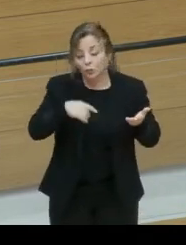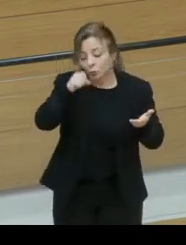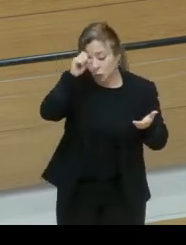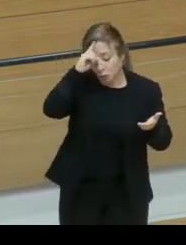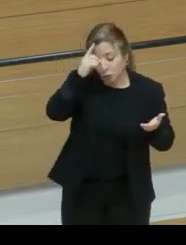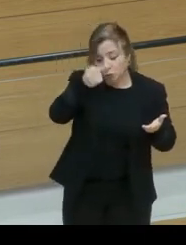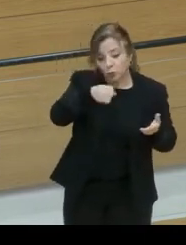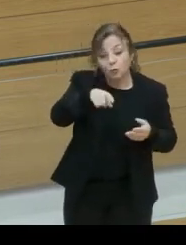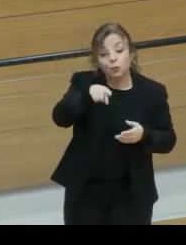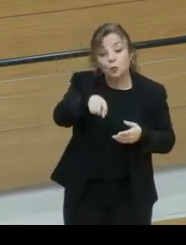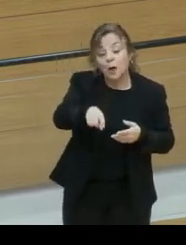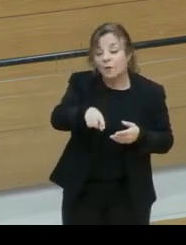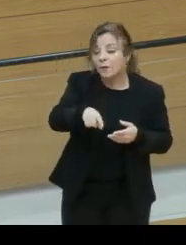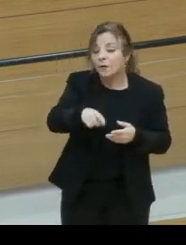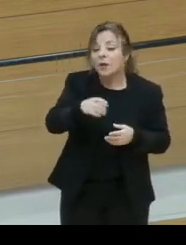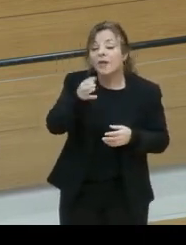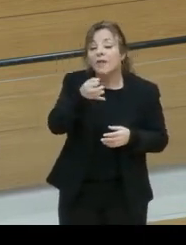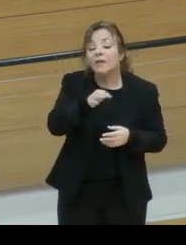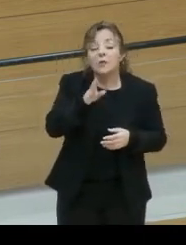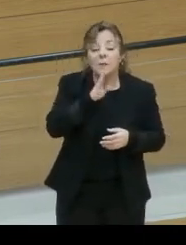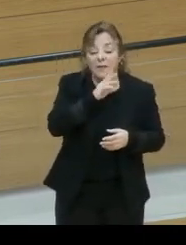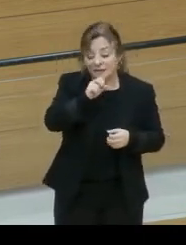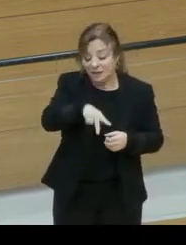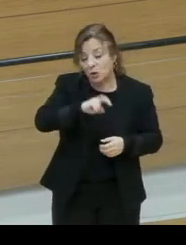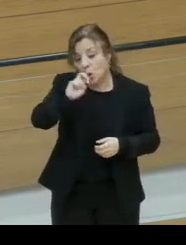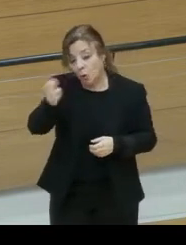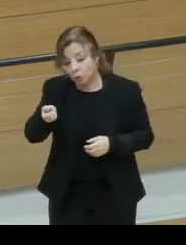sin célula madre y otro tumor con célula madre.